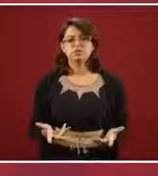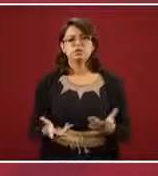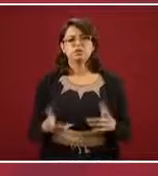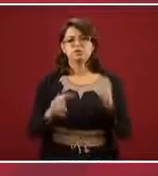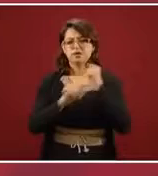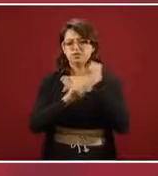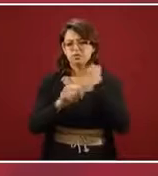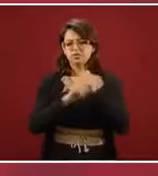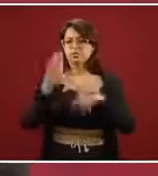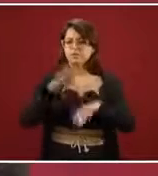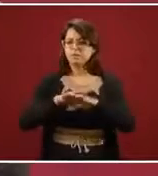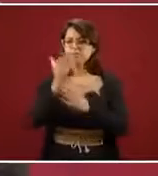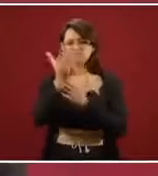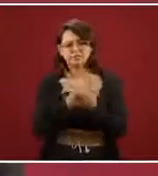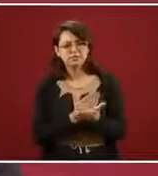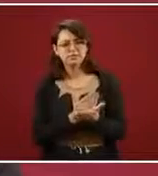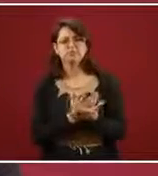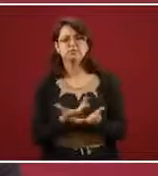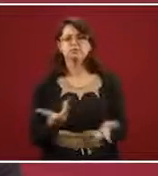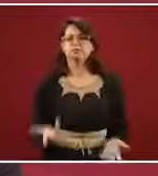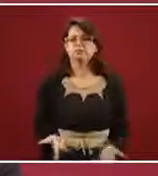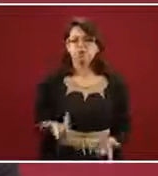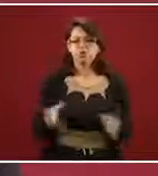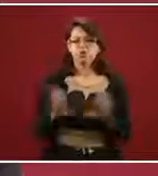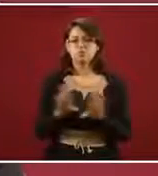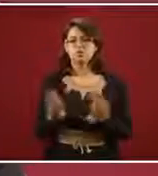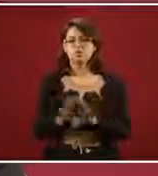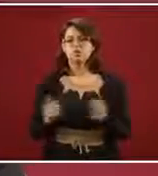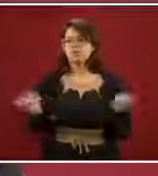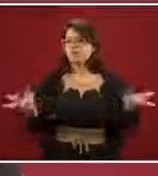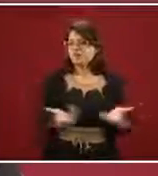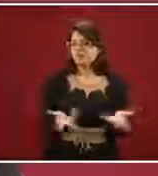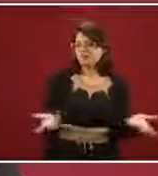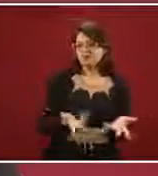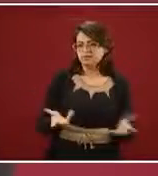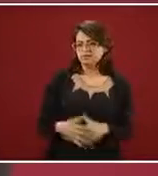pasaje? Son programas. El metro